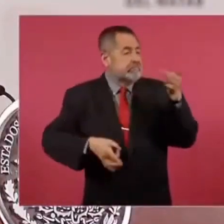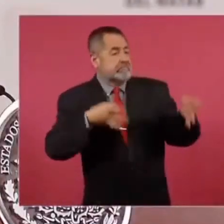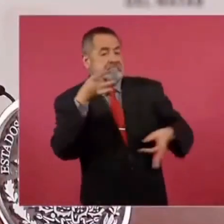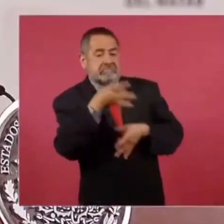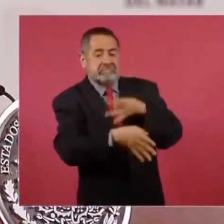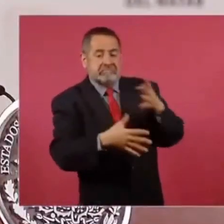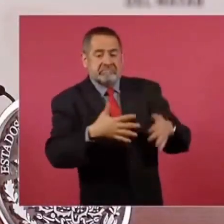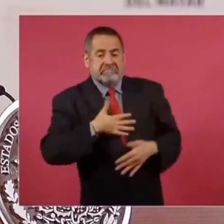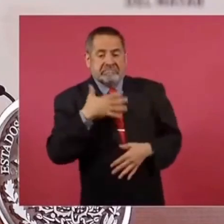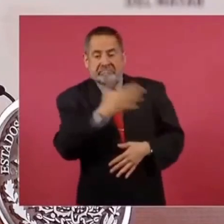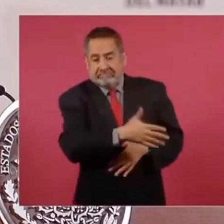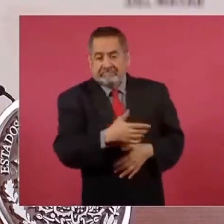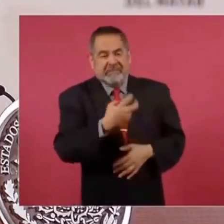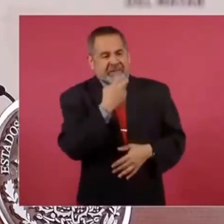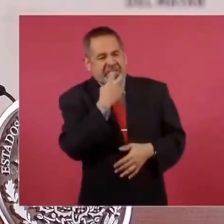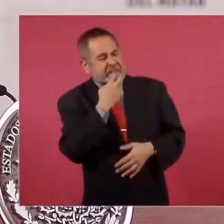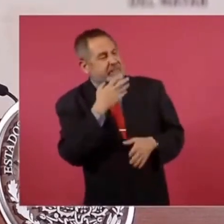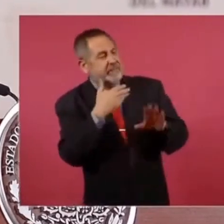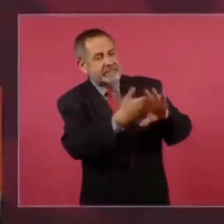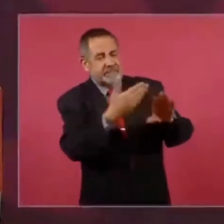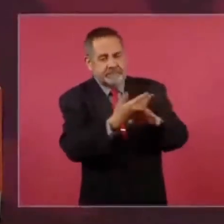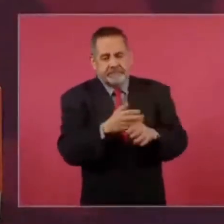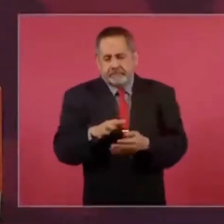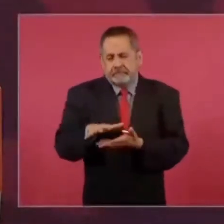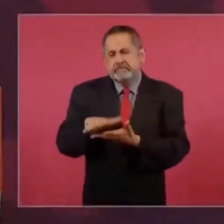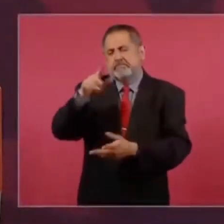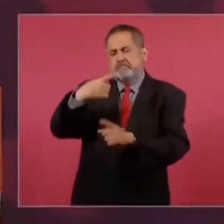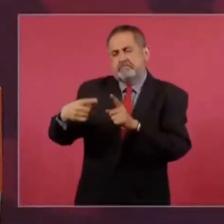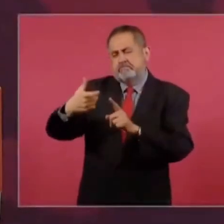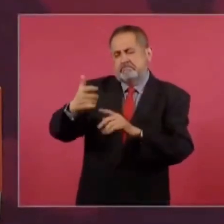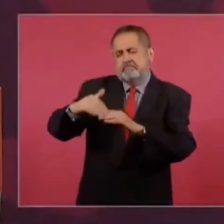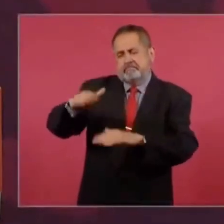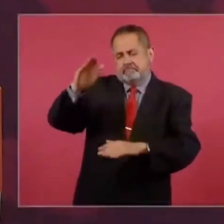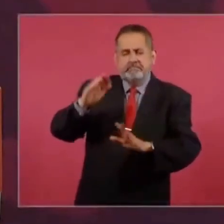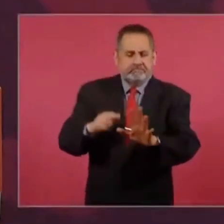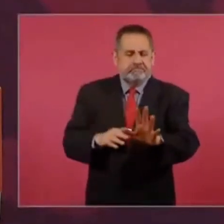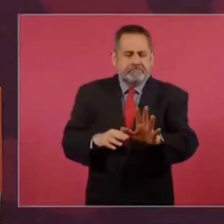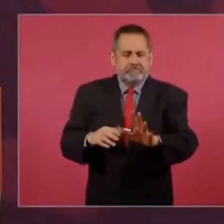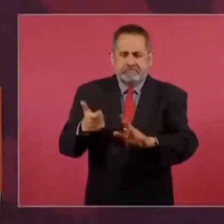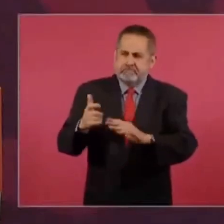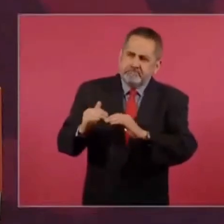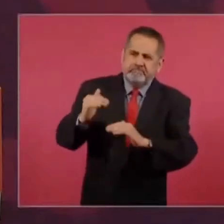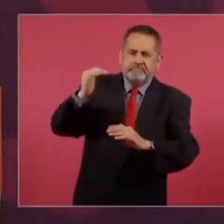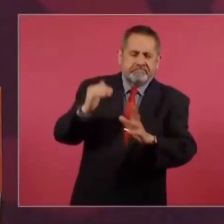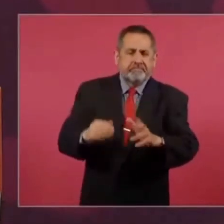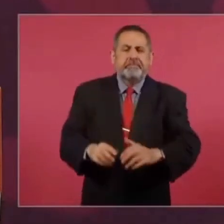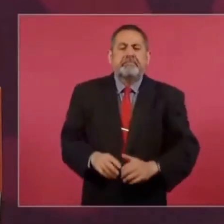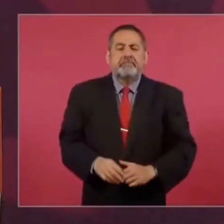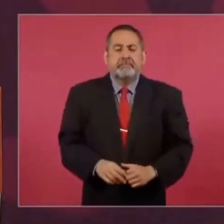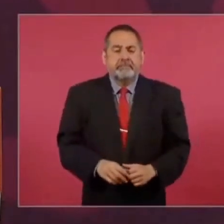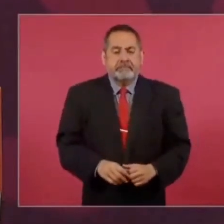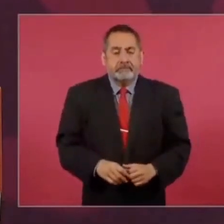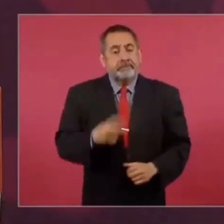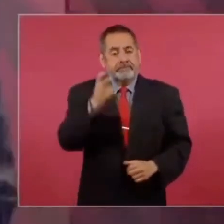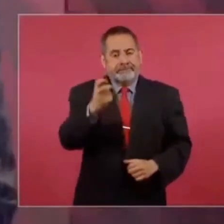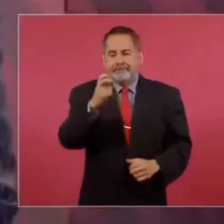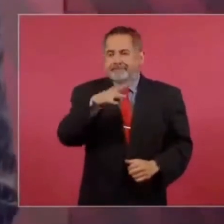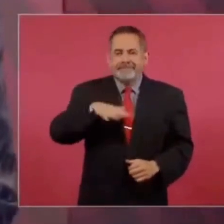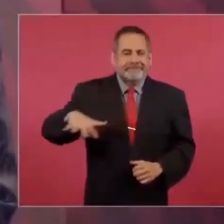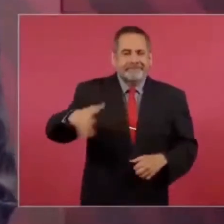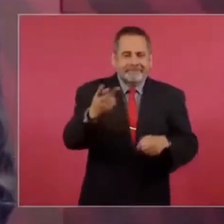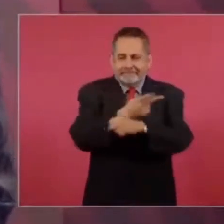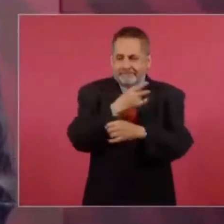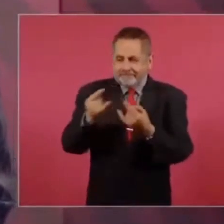¿no? O mayoritariamente media y alta. Ese era el ambiente que